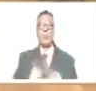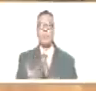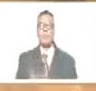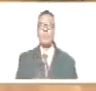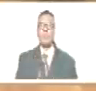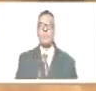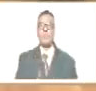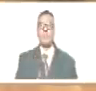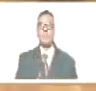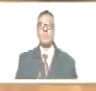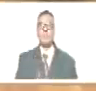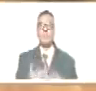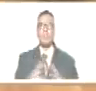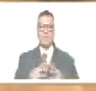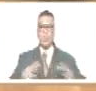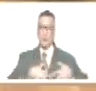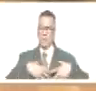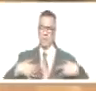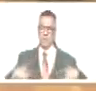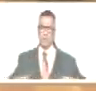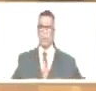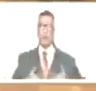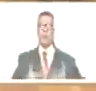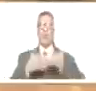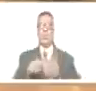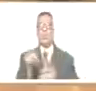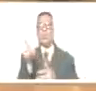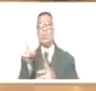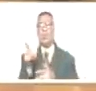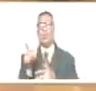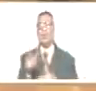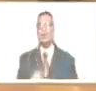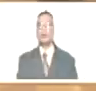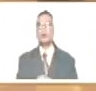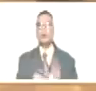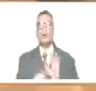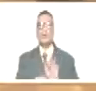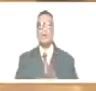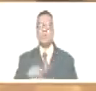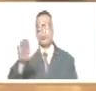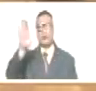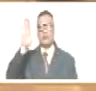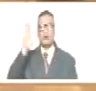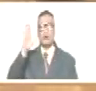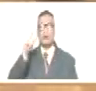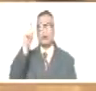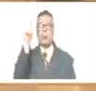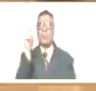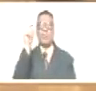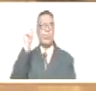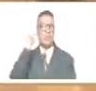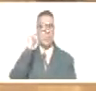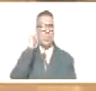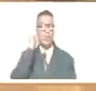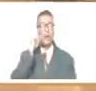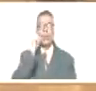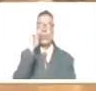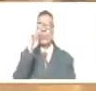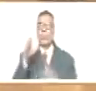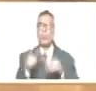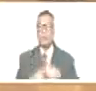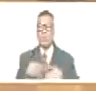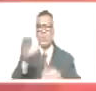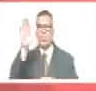el pecho al aire. El Partido Socialista Unido de Venezuela se compromete. Los diputados y diputadas del Bloque de la Patria se